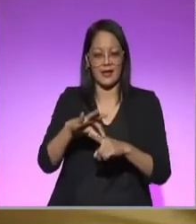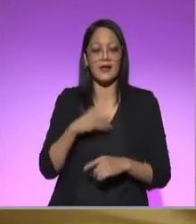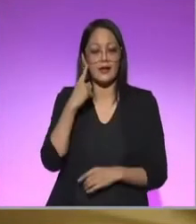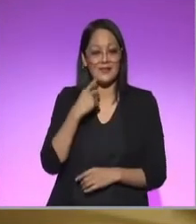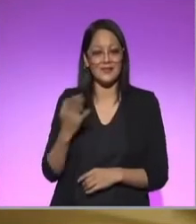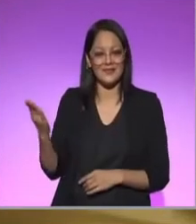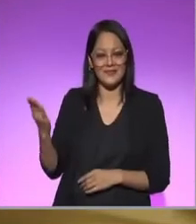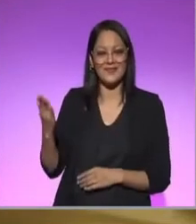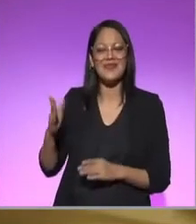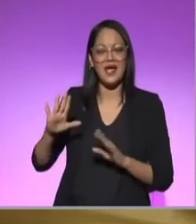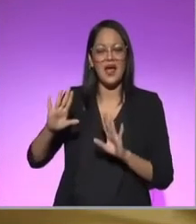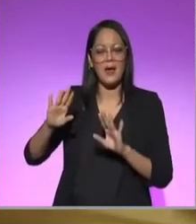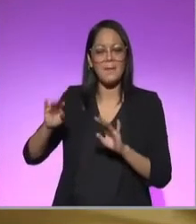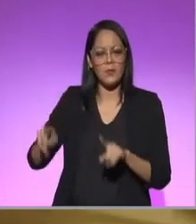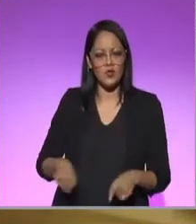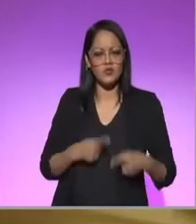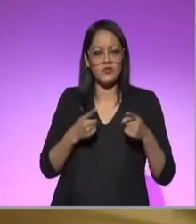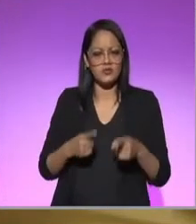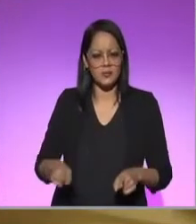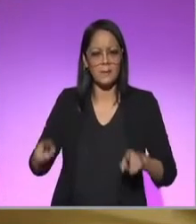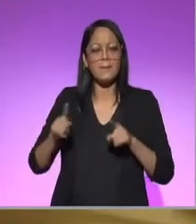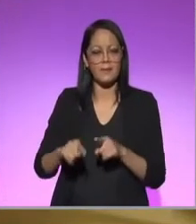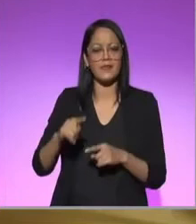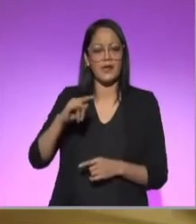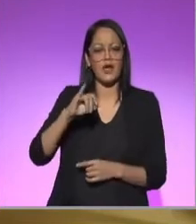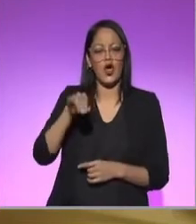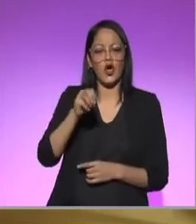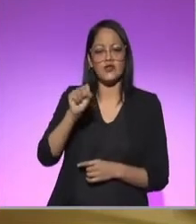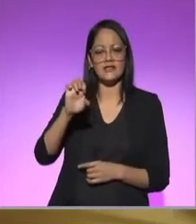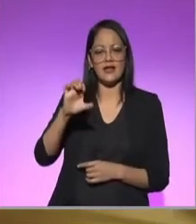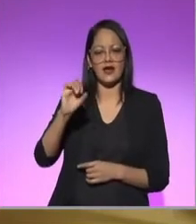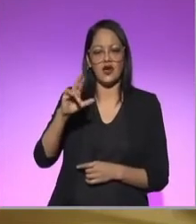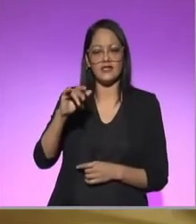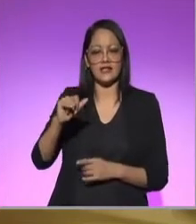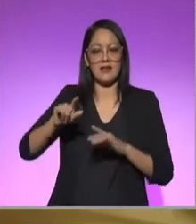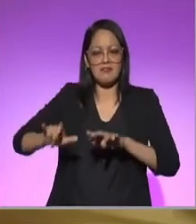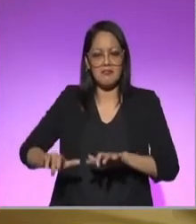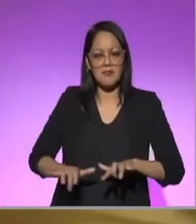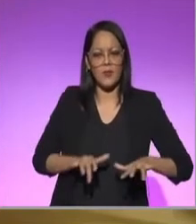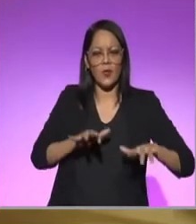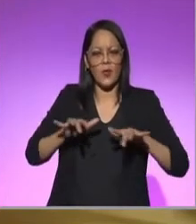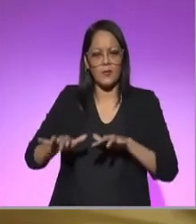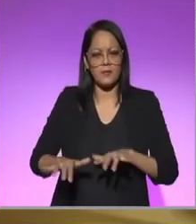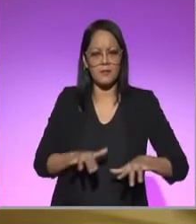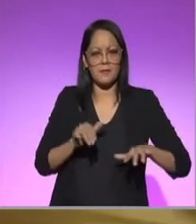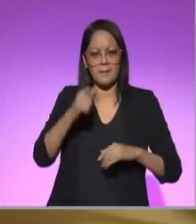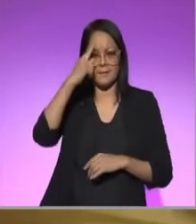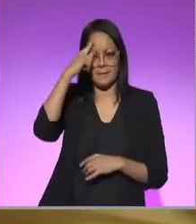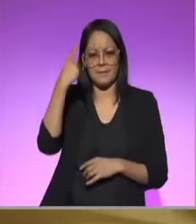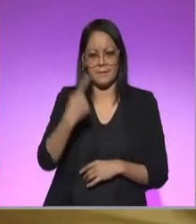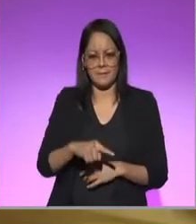vals de José Corchete, el primer movimiento de su pequeña suite para piano.